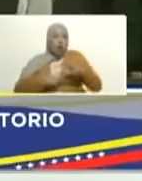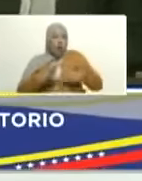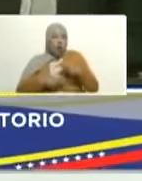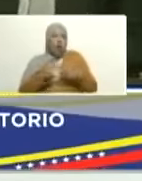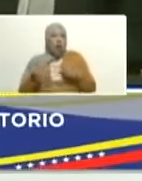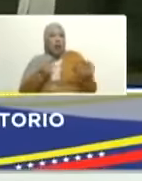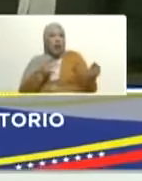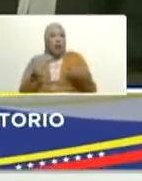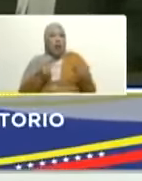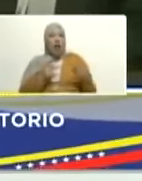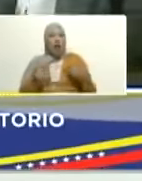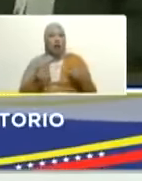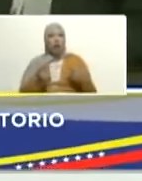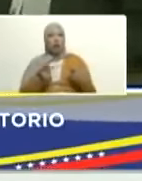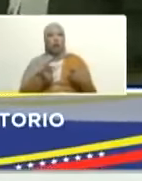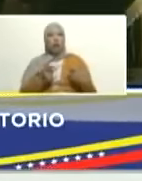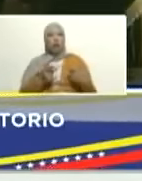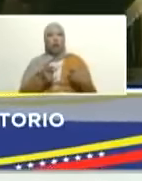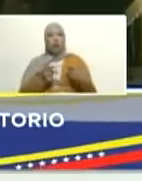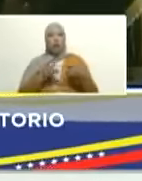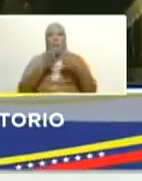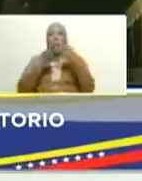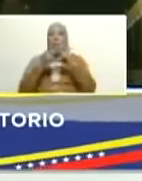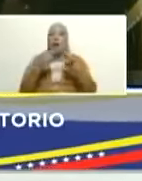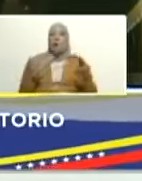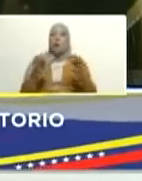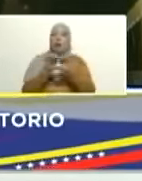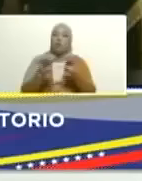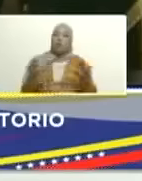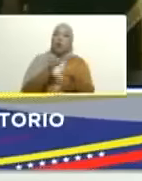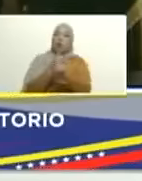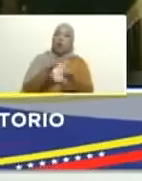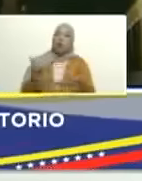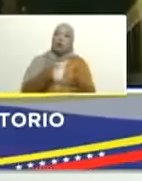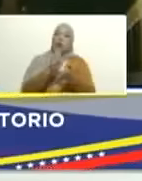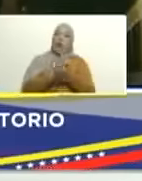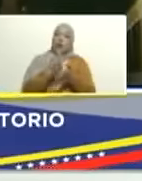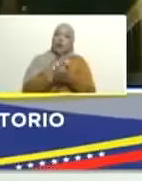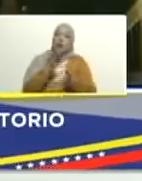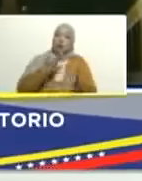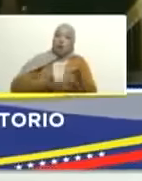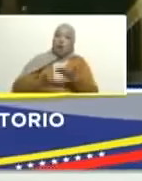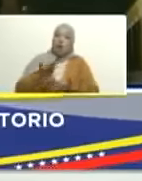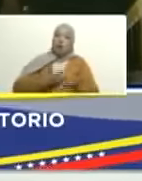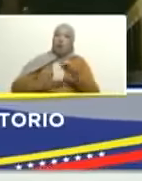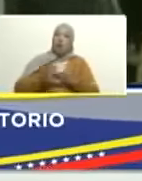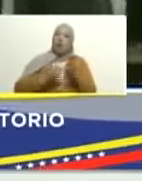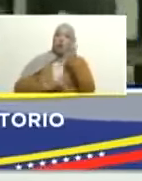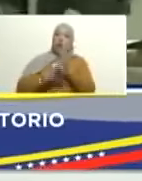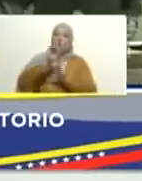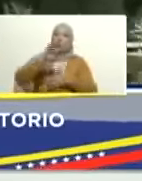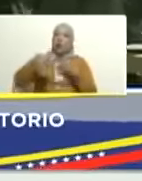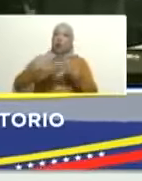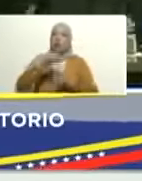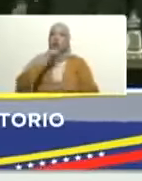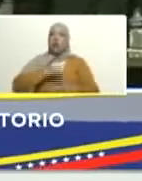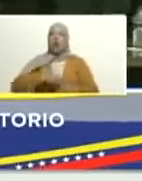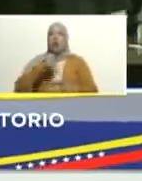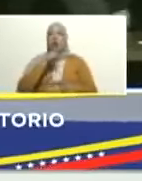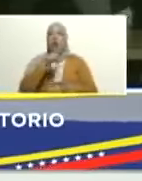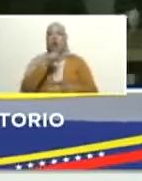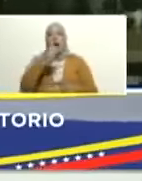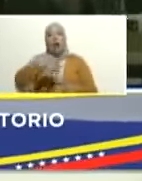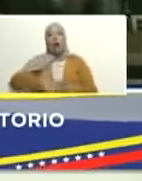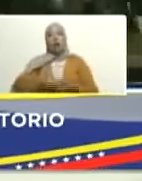tiene que ser el diálogo para la paz, para la democracia, para la convivencia, para superar la intolerancia fascista que